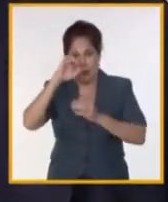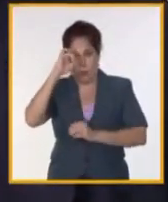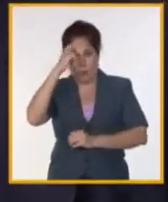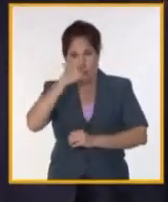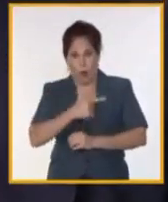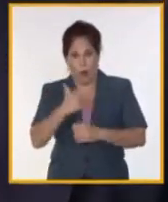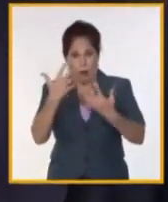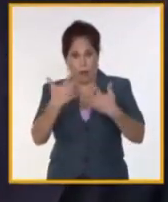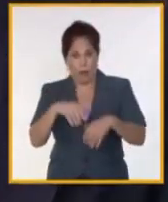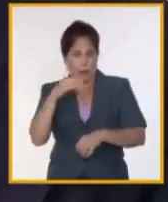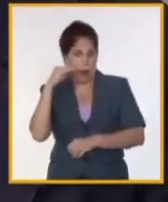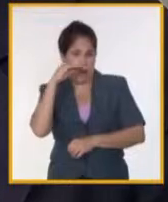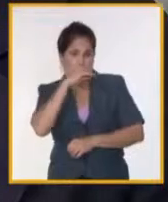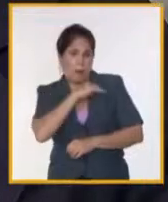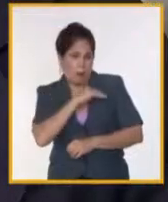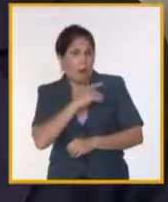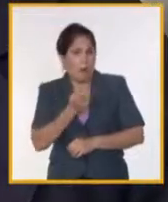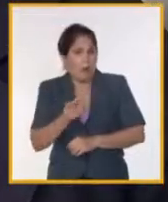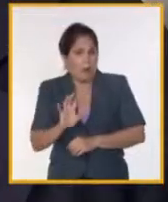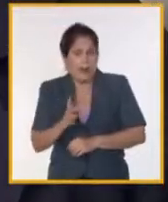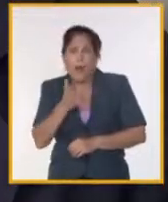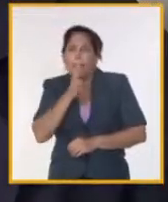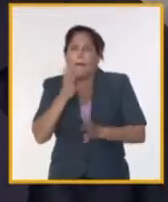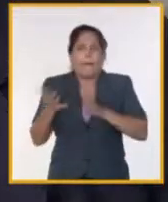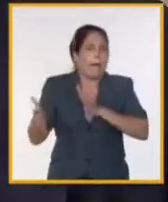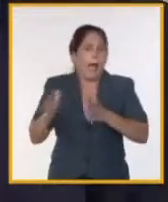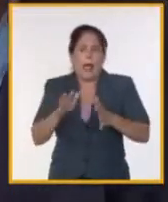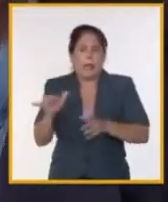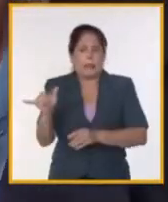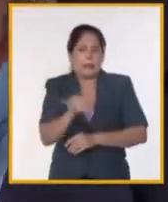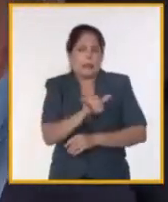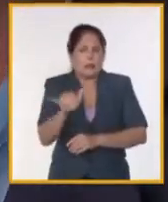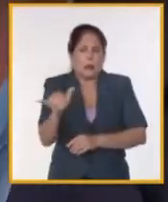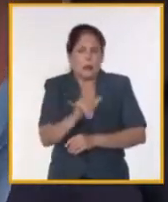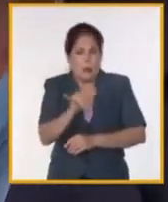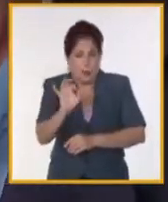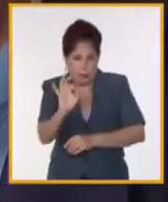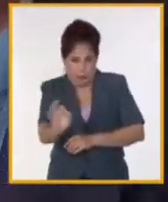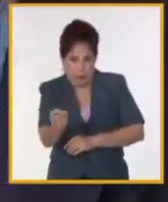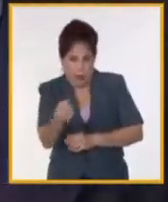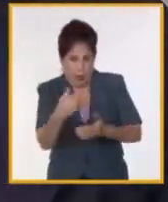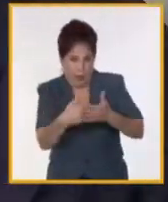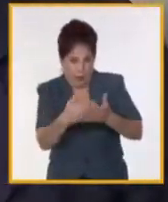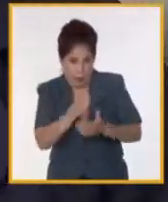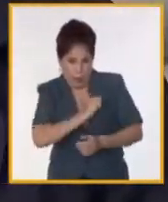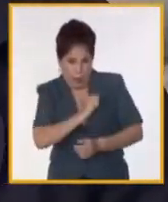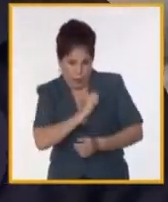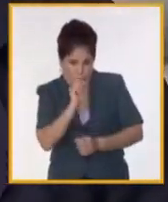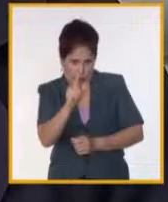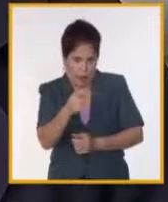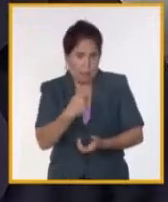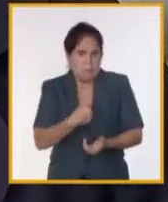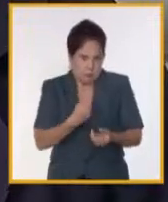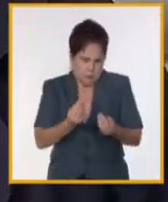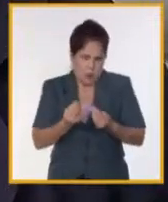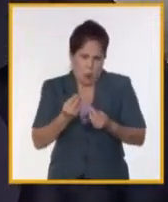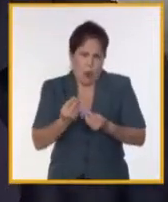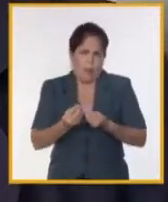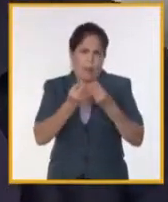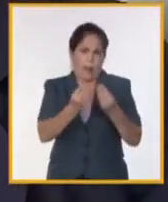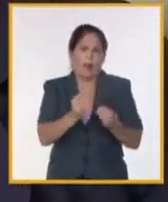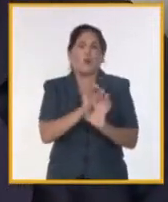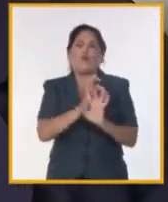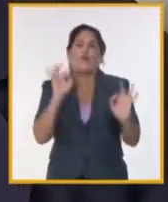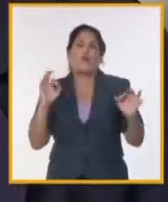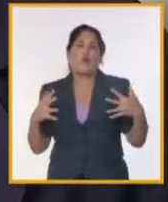planta moderna, que es incluso similar a la que ese empresario pretende montar y que nunca habíamos